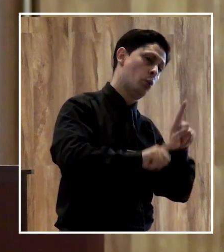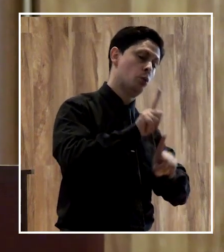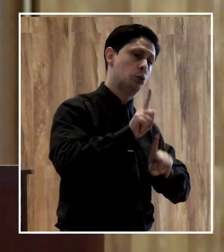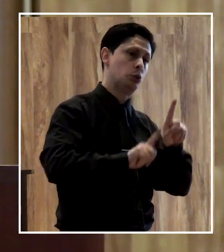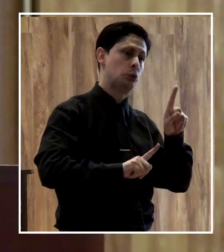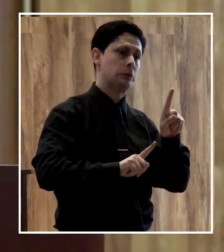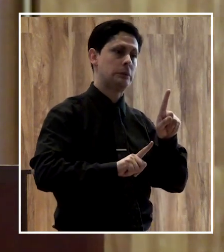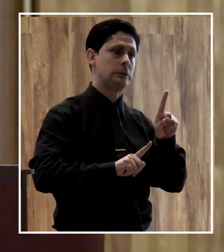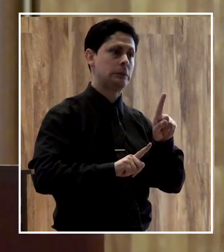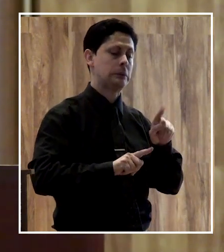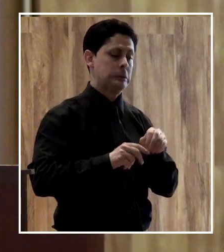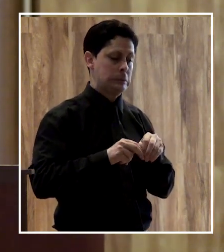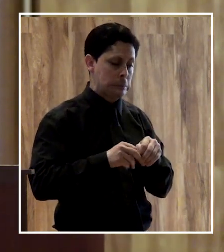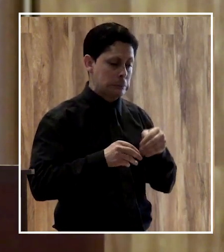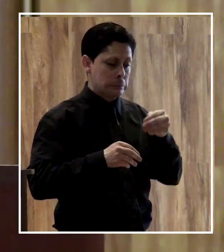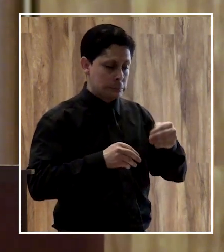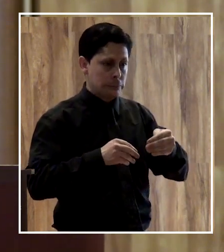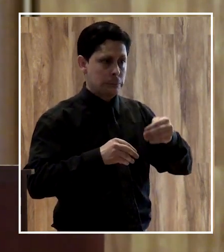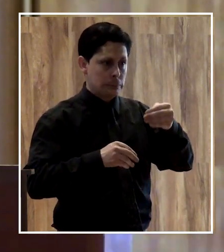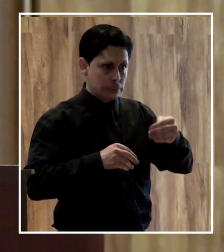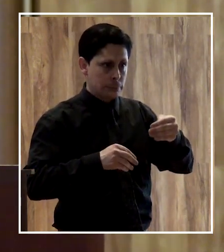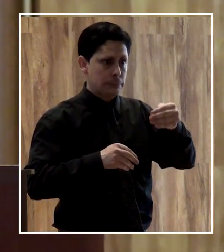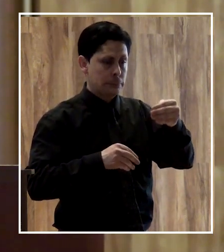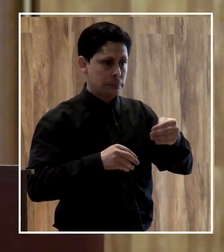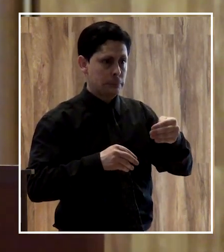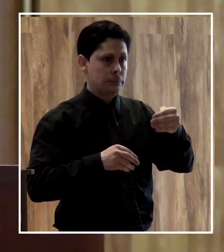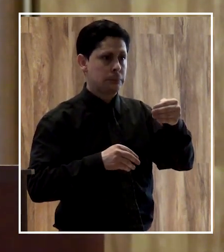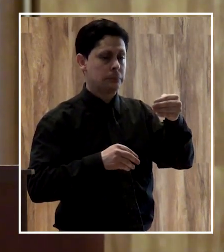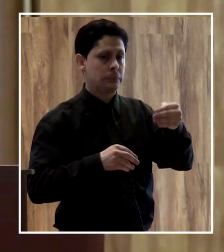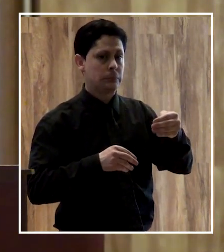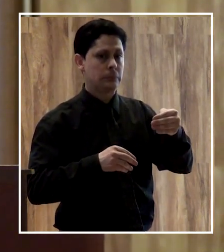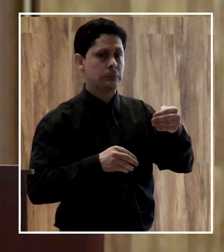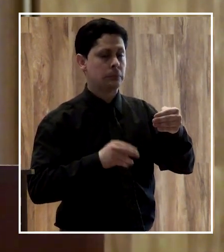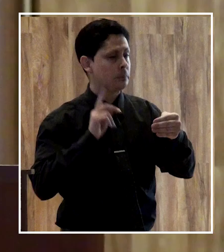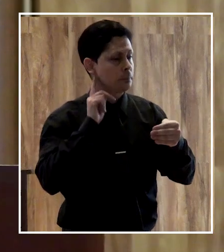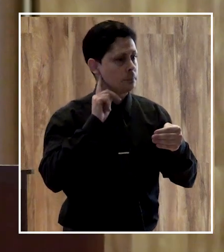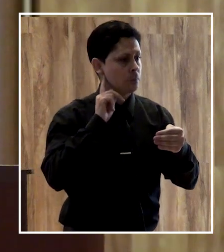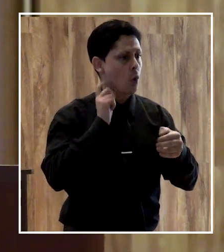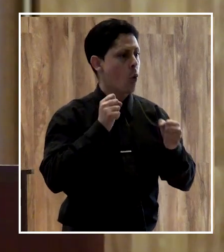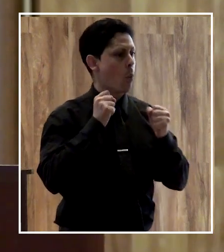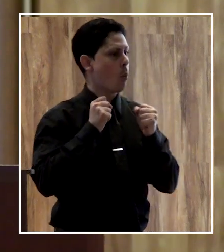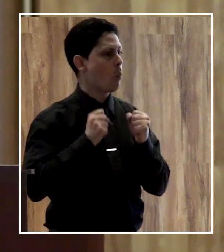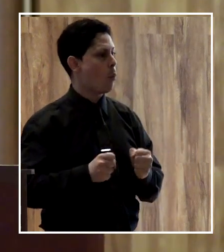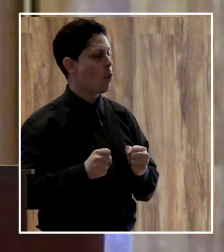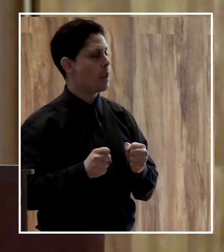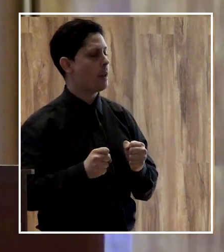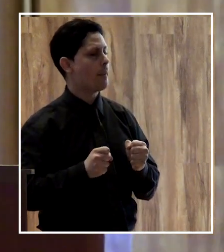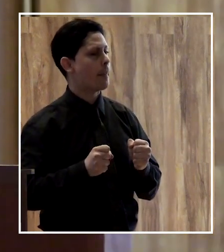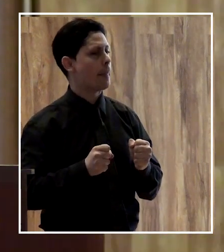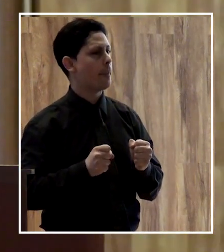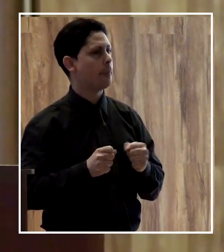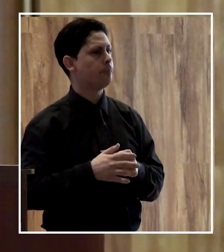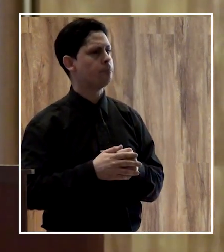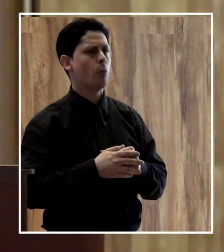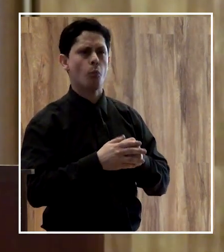algunos pasitos más adelante en la noción de palacio, porque pude